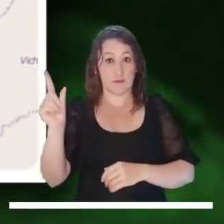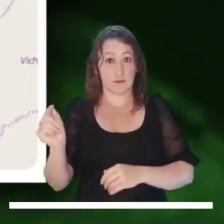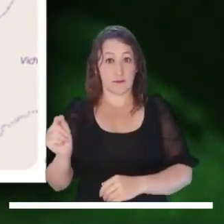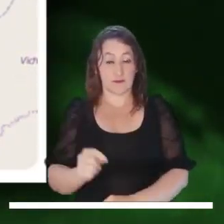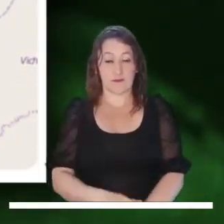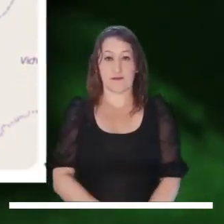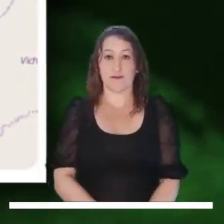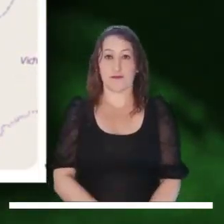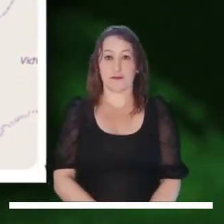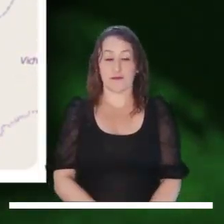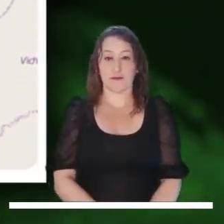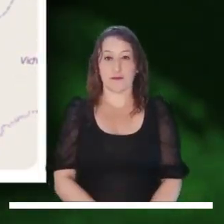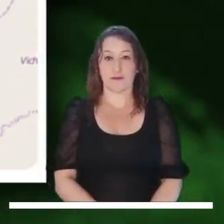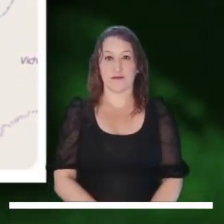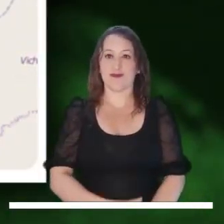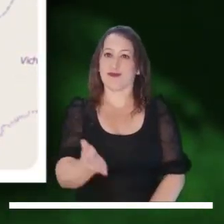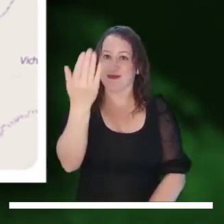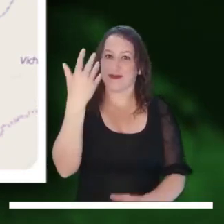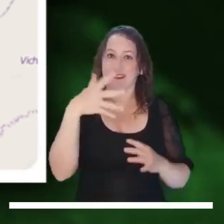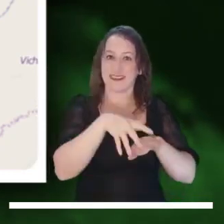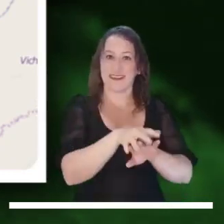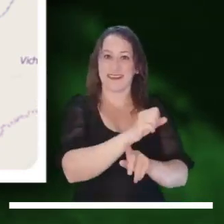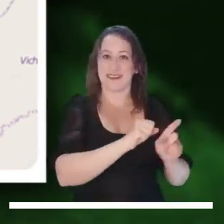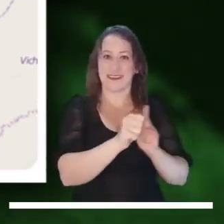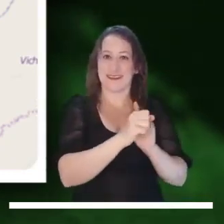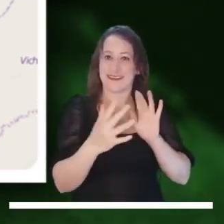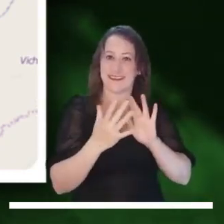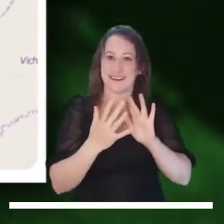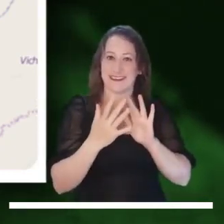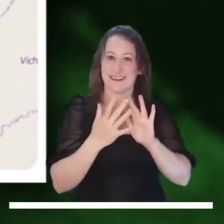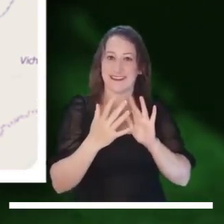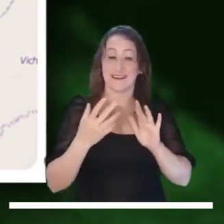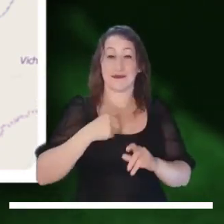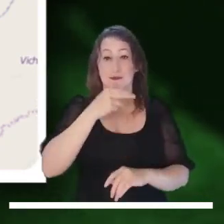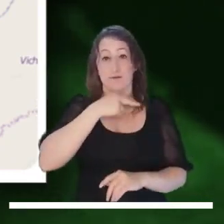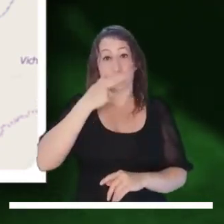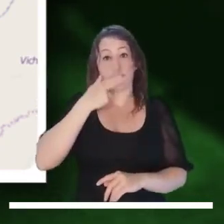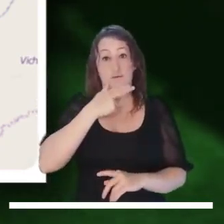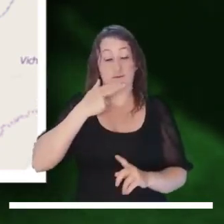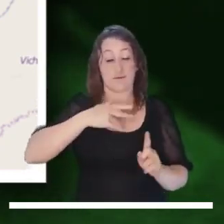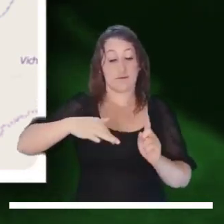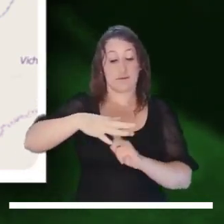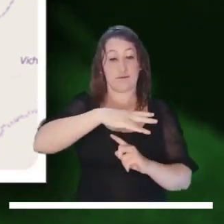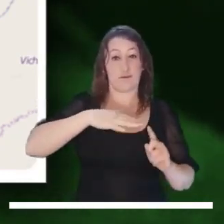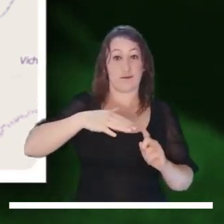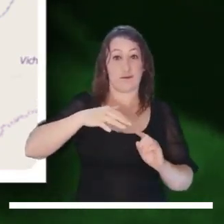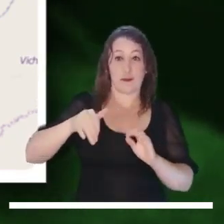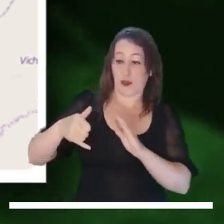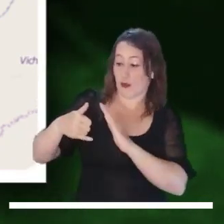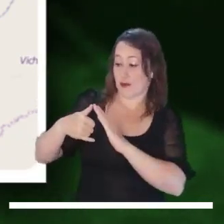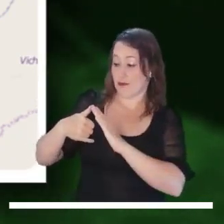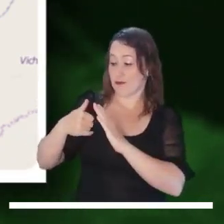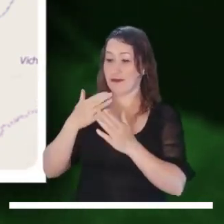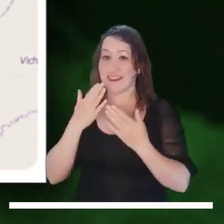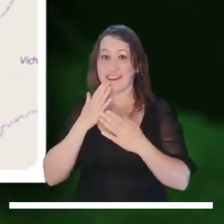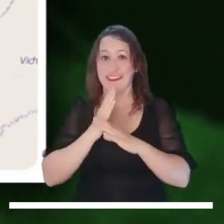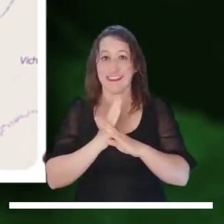Finalizamos con la alerta roja por probables deslizamientos en sectores del Pacífico, los Andes, Meta y Cesar.